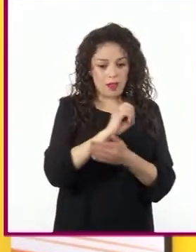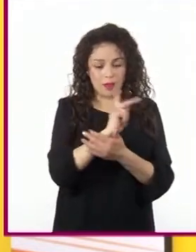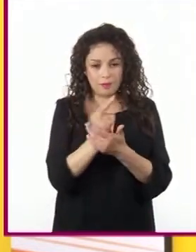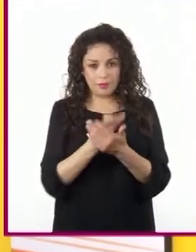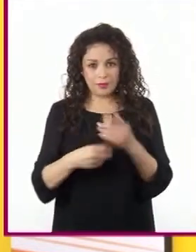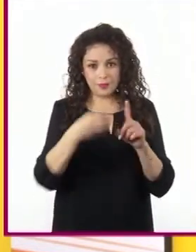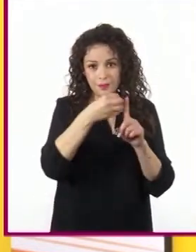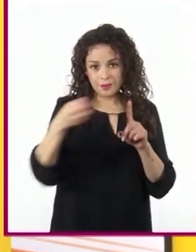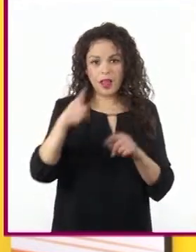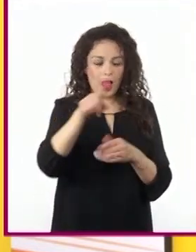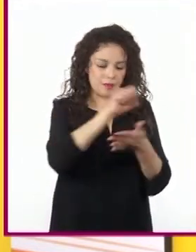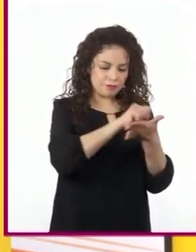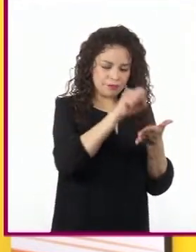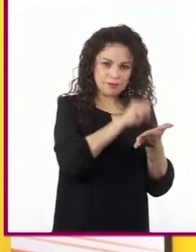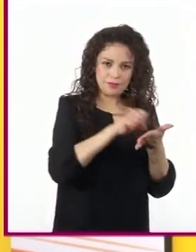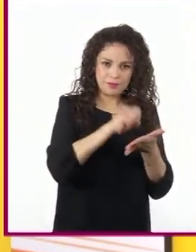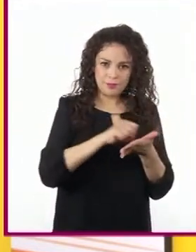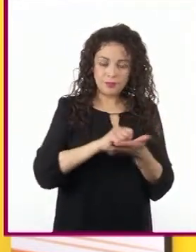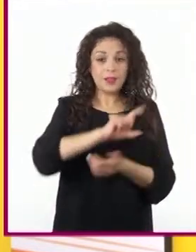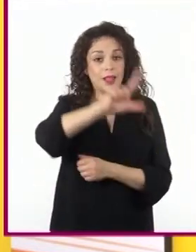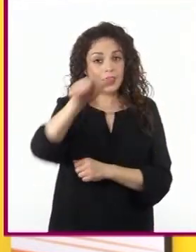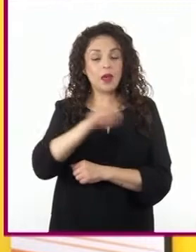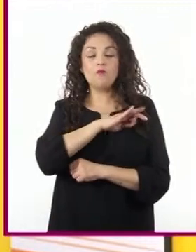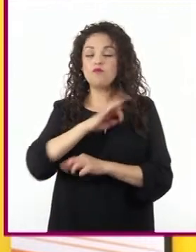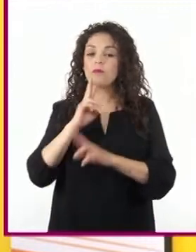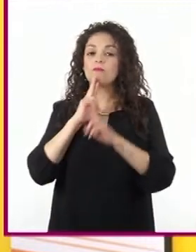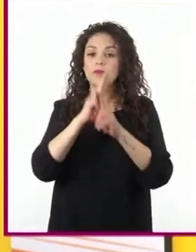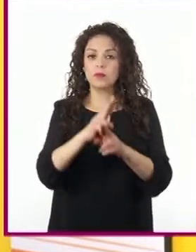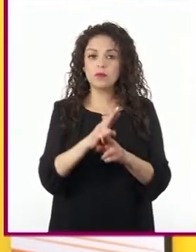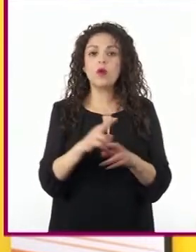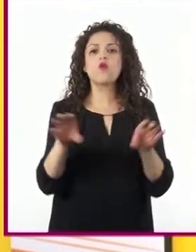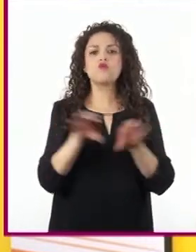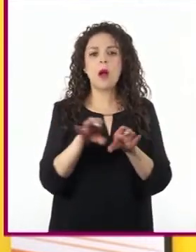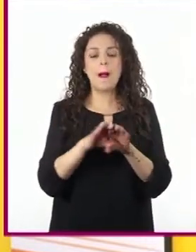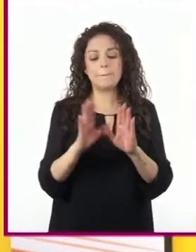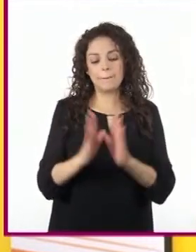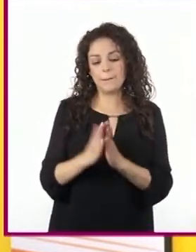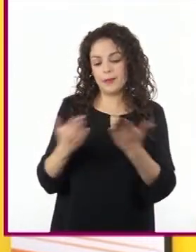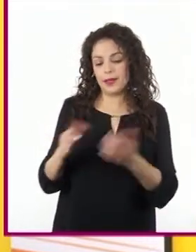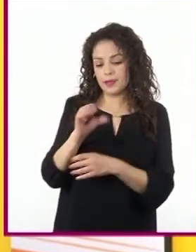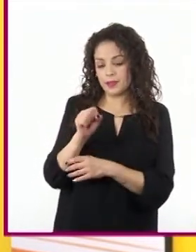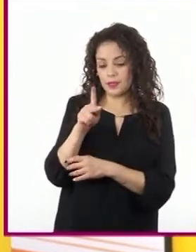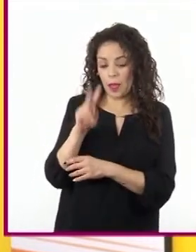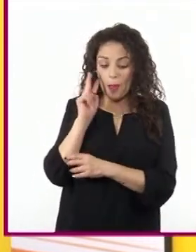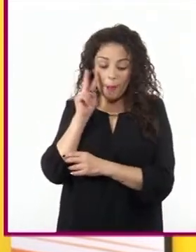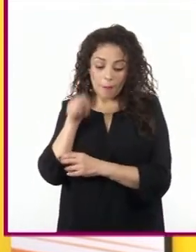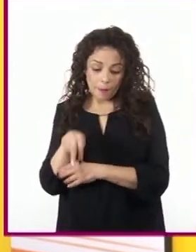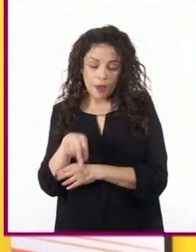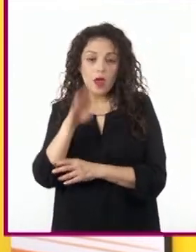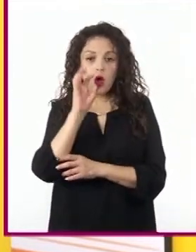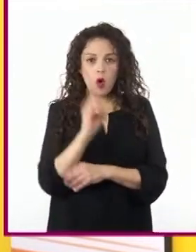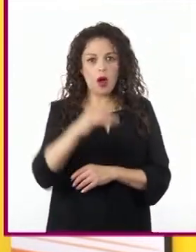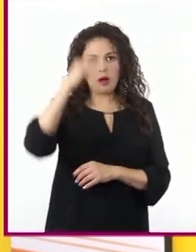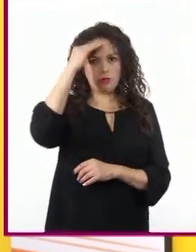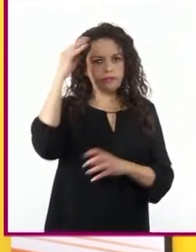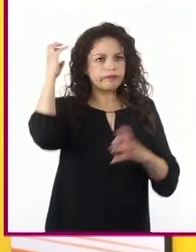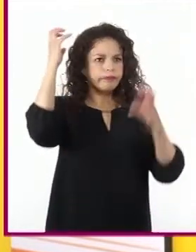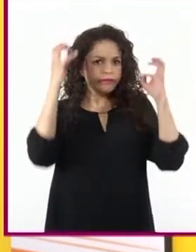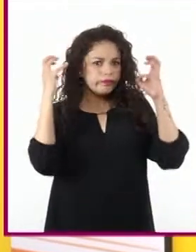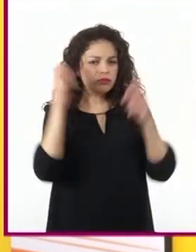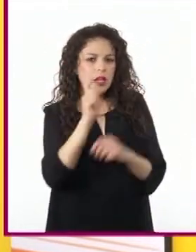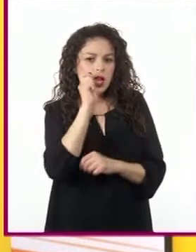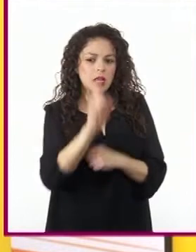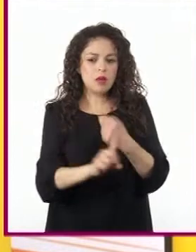esta sesión. Estas las podrán resolver al consultar su libro de texto o al reflexionar en torno a los problemas que